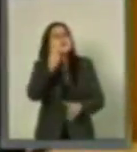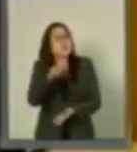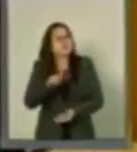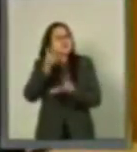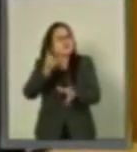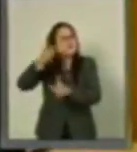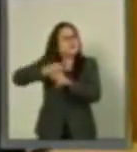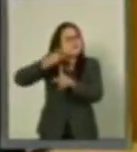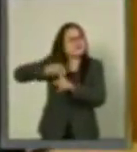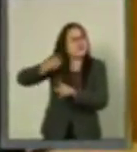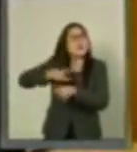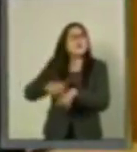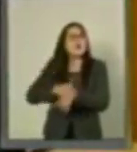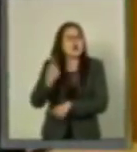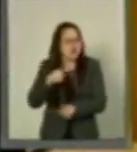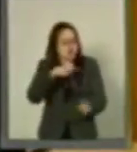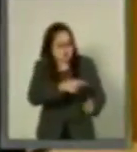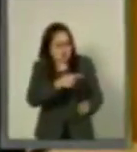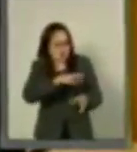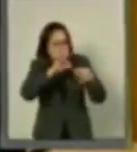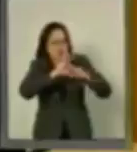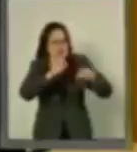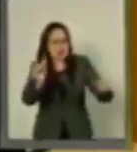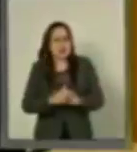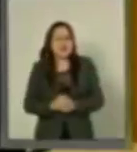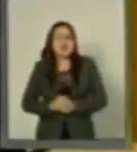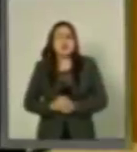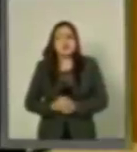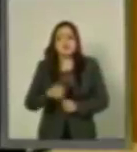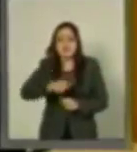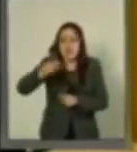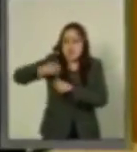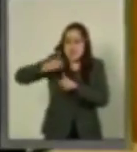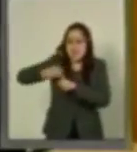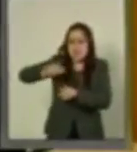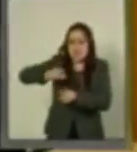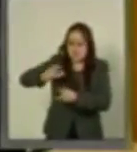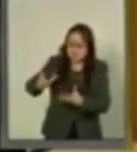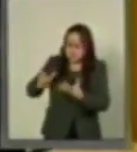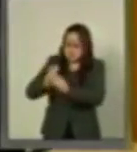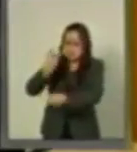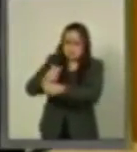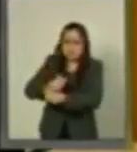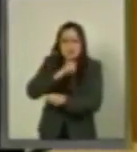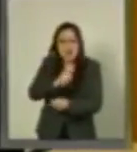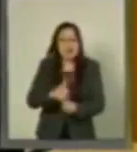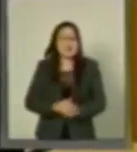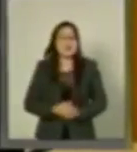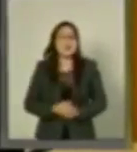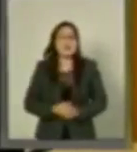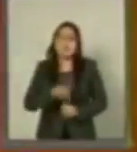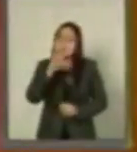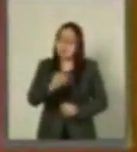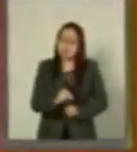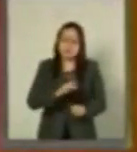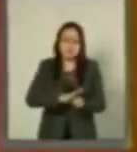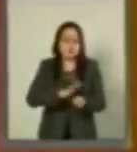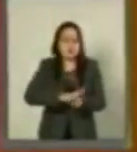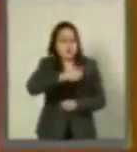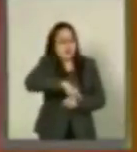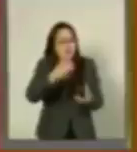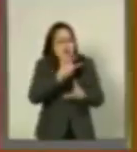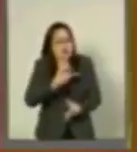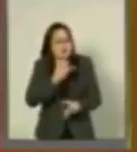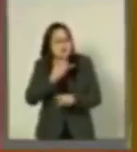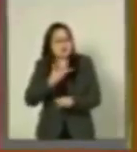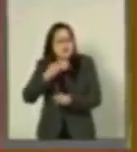lanzar esa crítica fácil, la crítica que no construye. No, a pesar de esos que lanzan la crítica